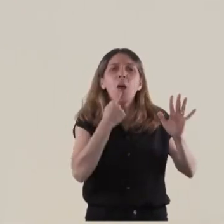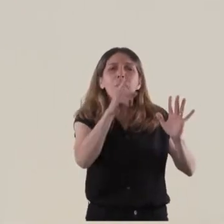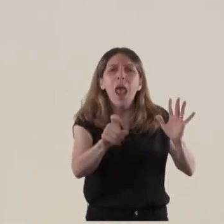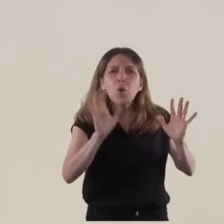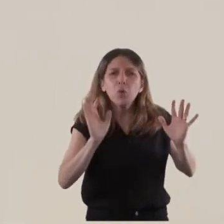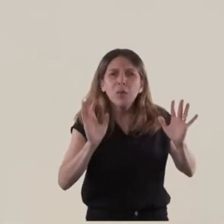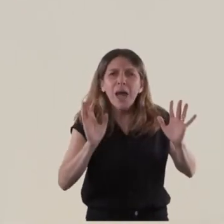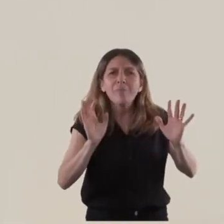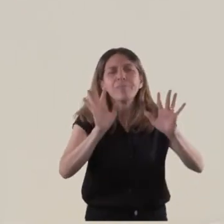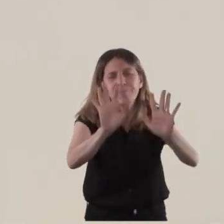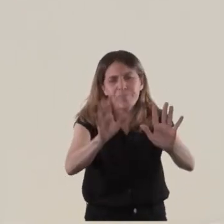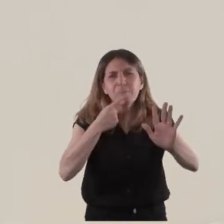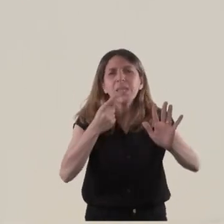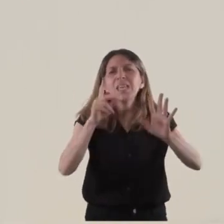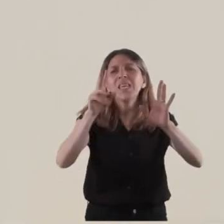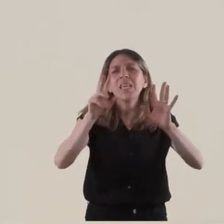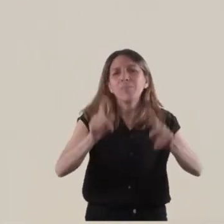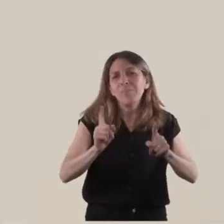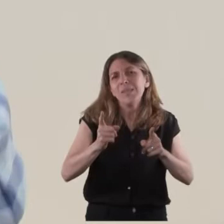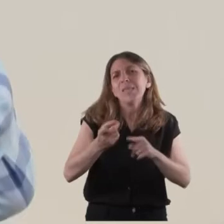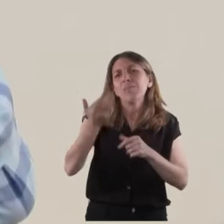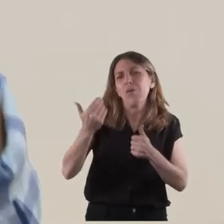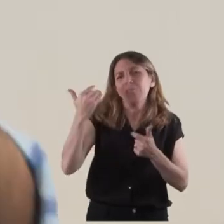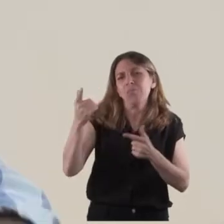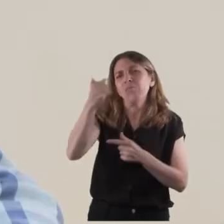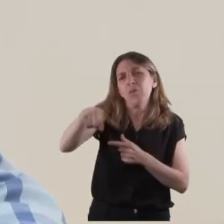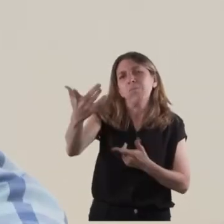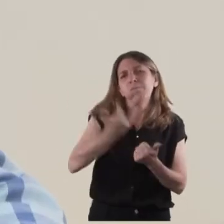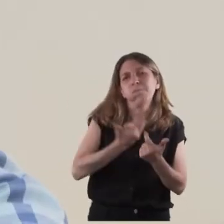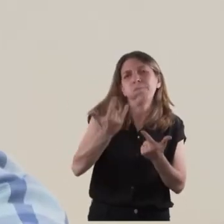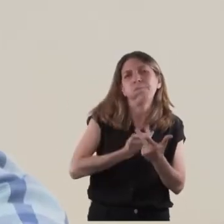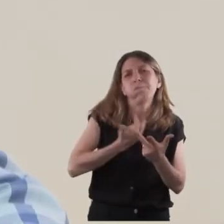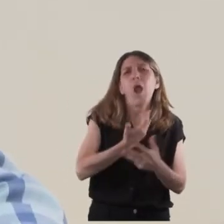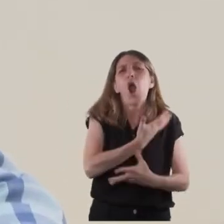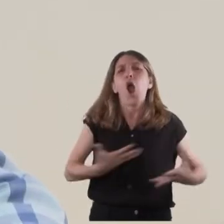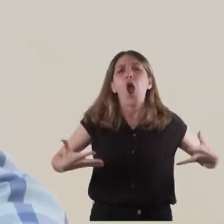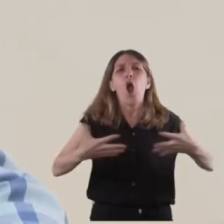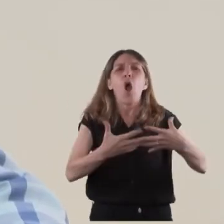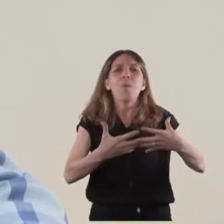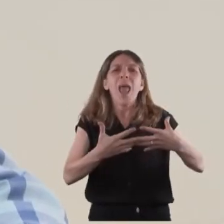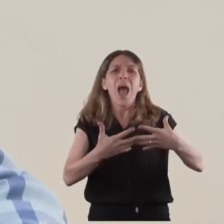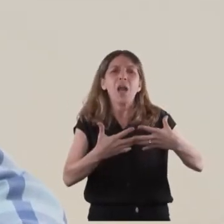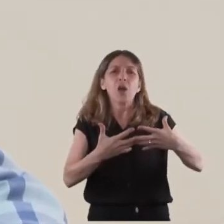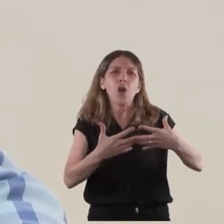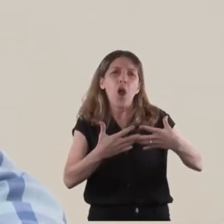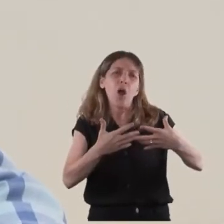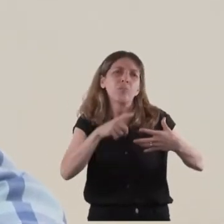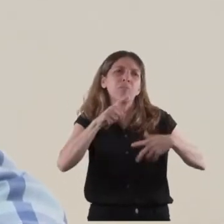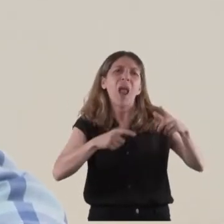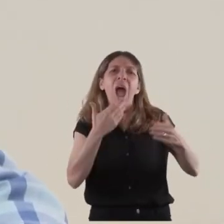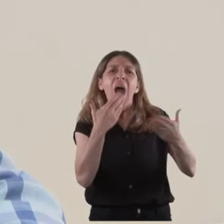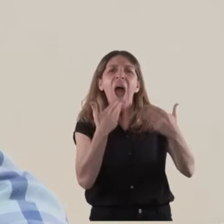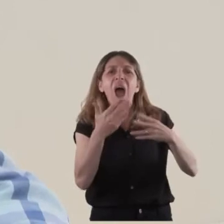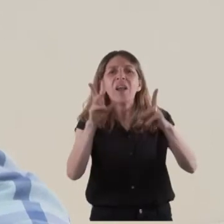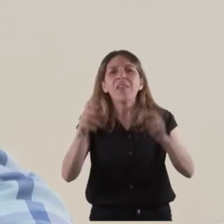más allá de que en reiteradas oportunidades si usted ha comentado que el gobierno no comenta sobre encuestas que